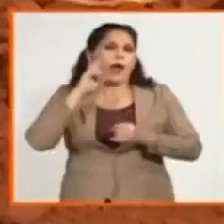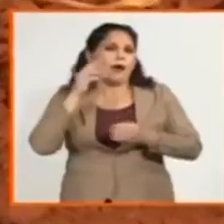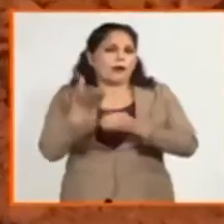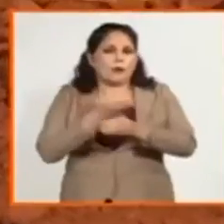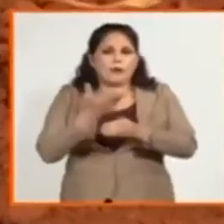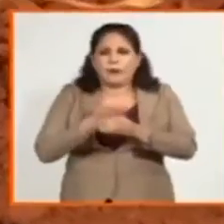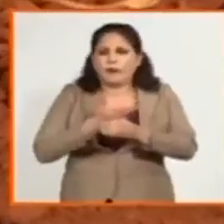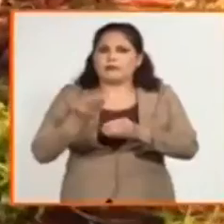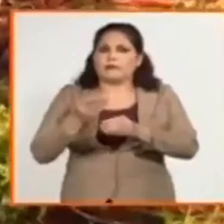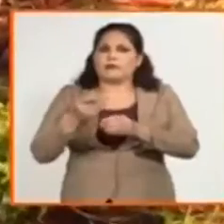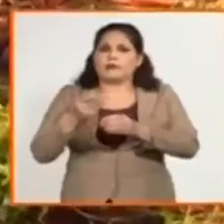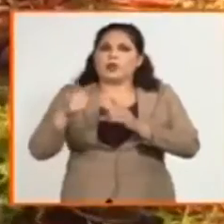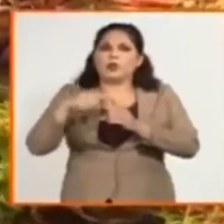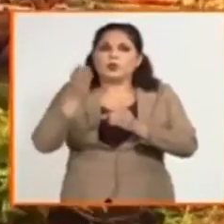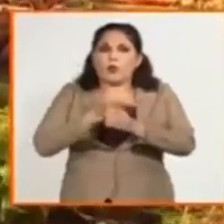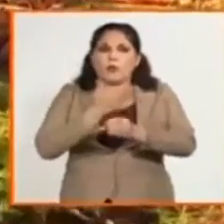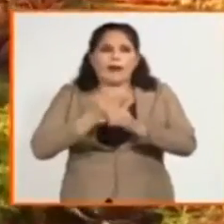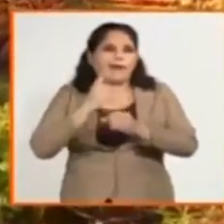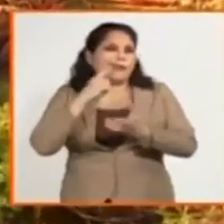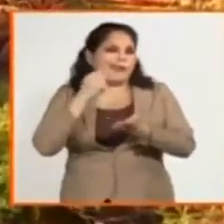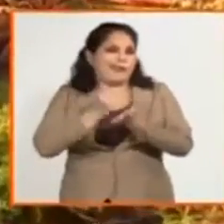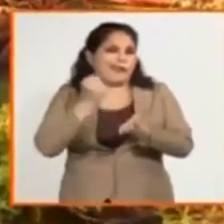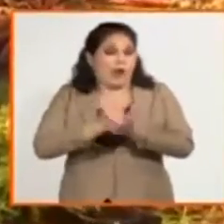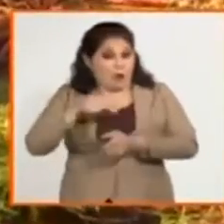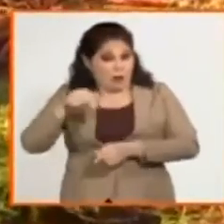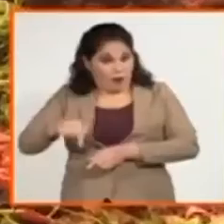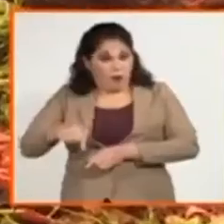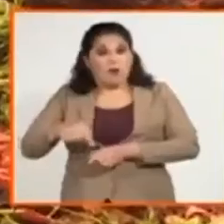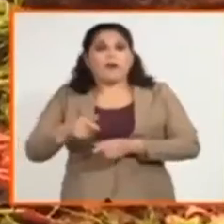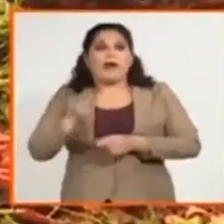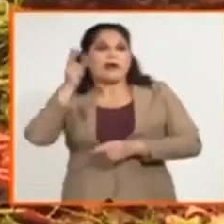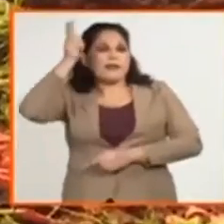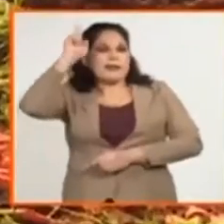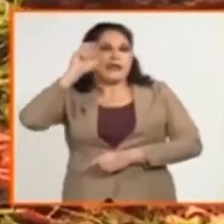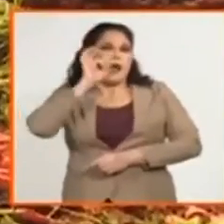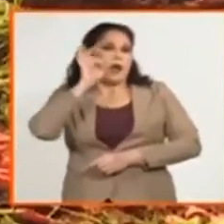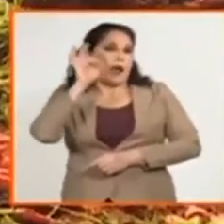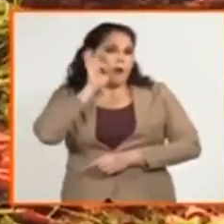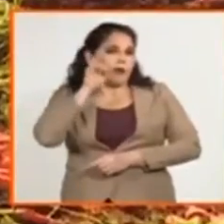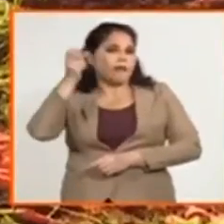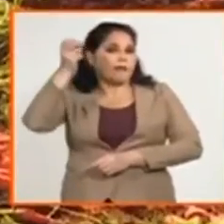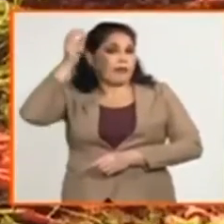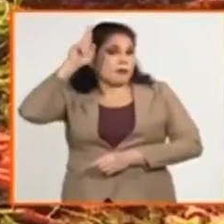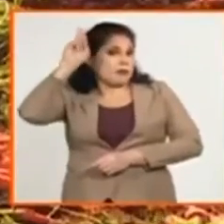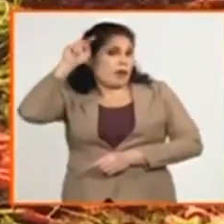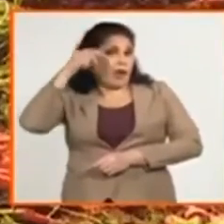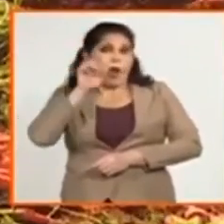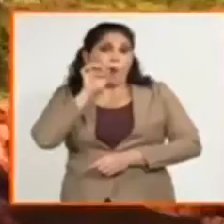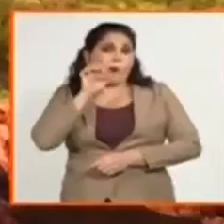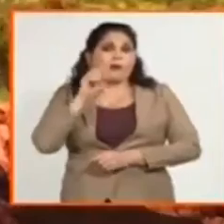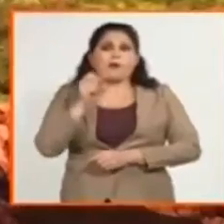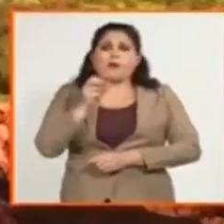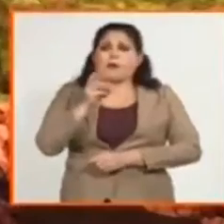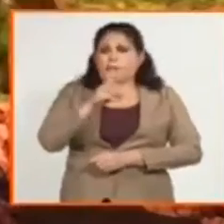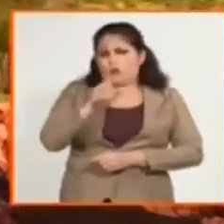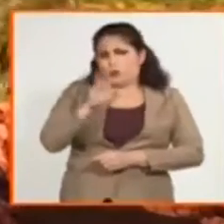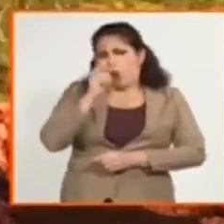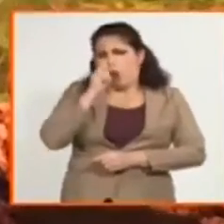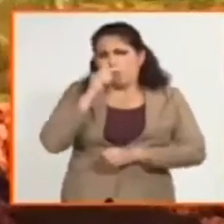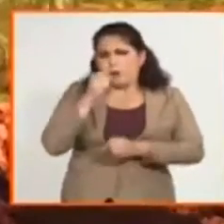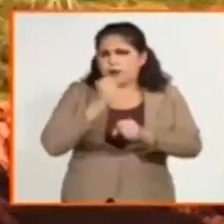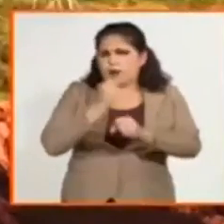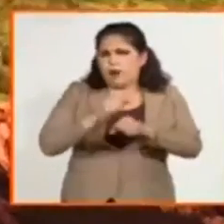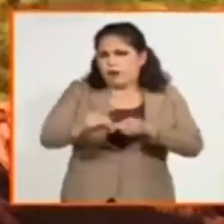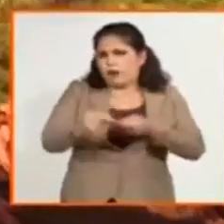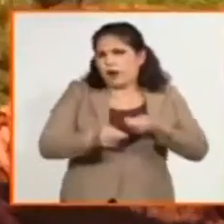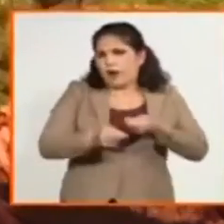tomate, ajo. Y ahora en este momento estamos trabajando con la zanahoria. Yo tengo como 18 hombres y 3 mujeres, pero a veces no los